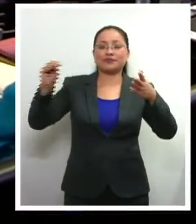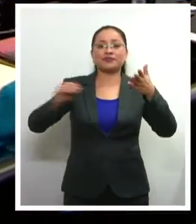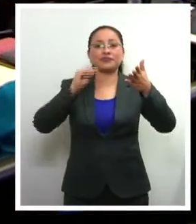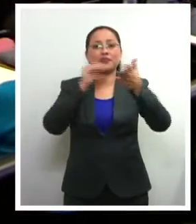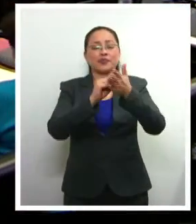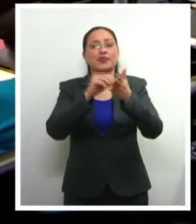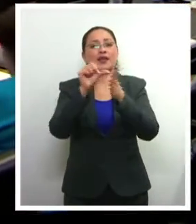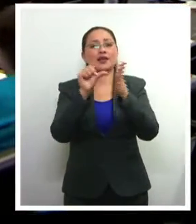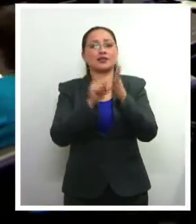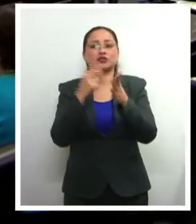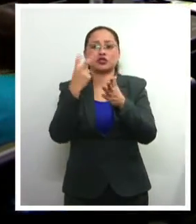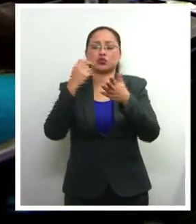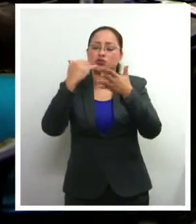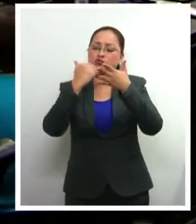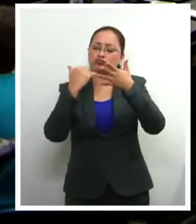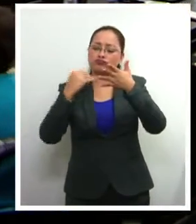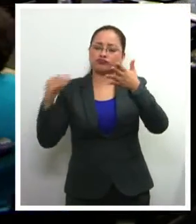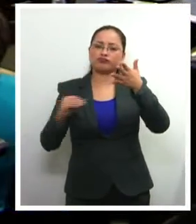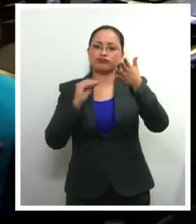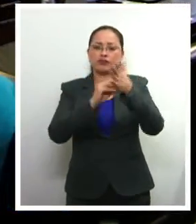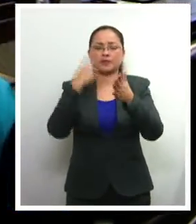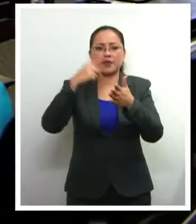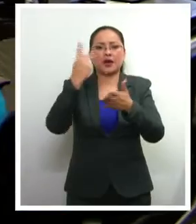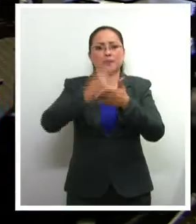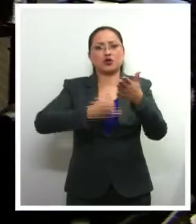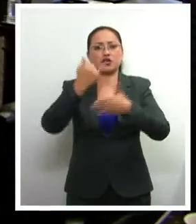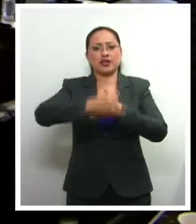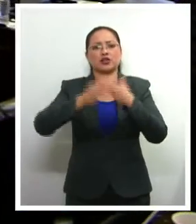del artículo segundo del proyecto de Constitución.